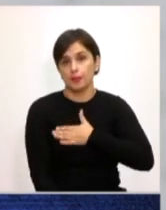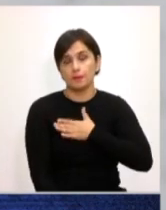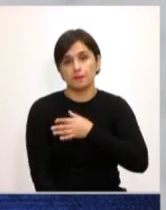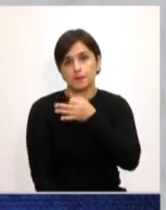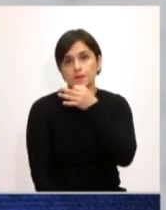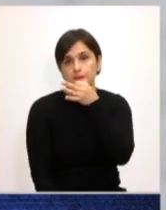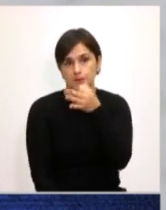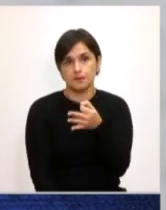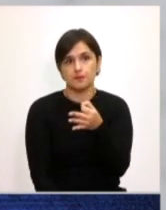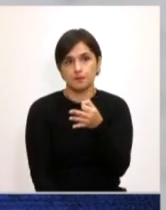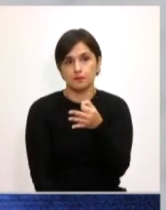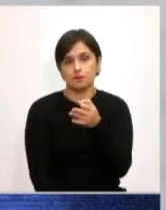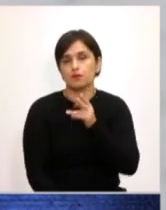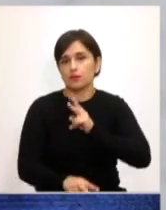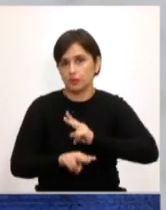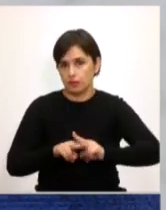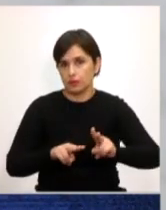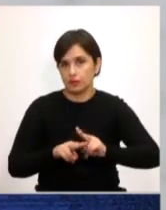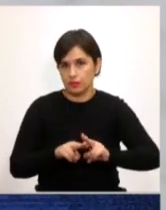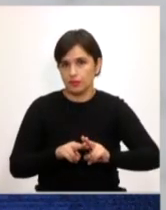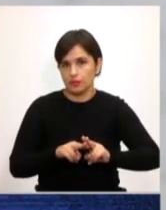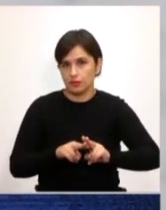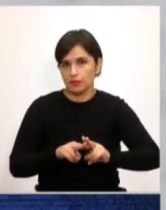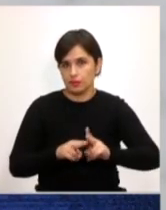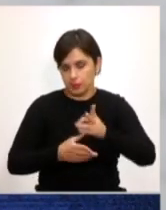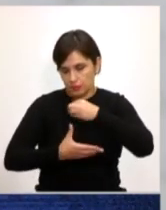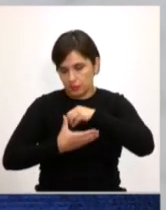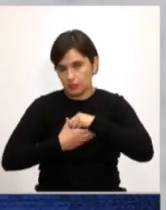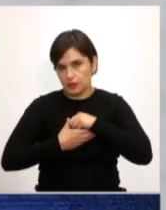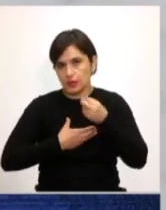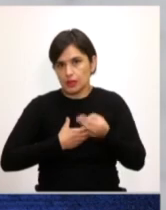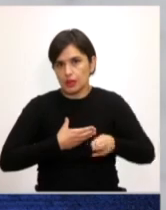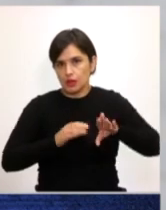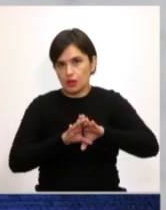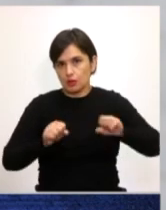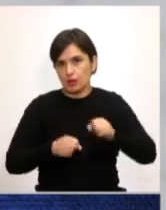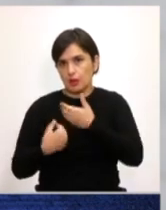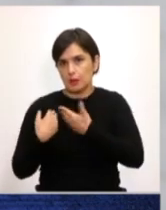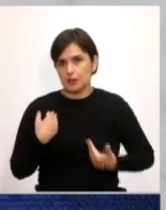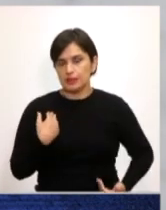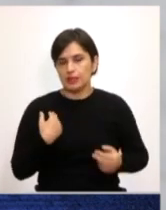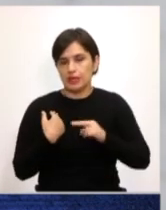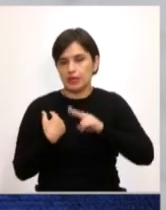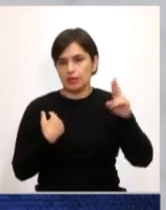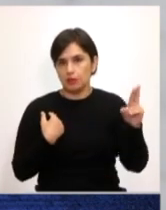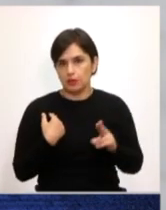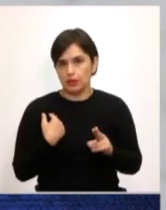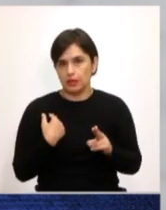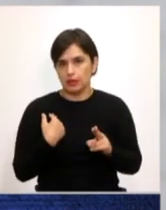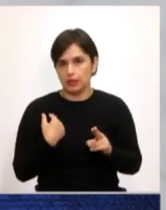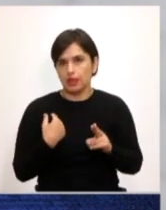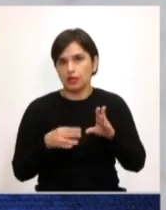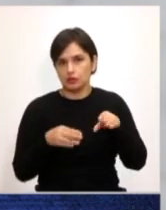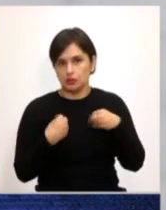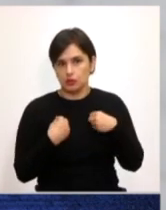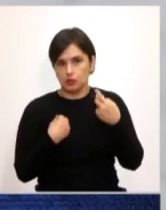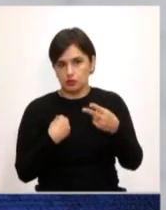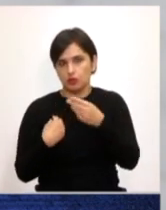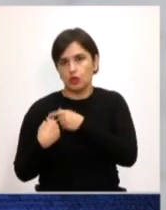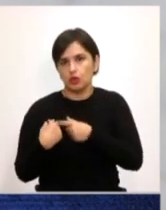manifestar que hacemos nuestros los reiterados compromisos de Su Excelencia el Presidente de la República y de su